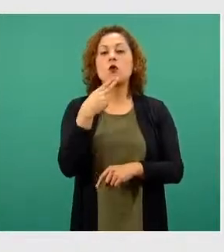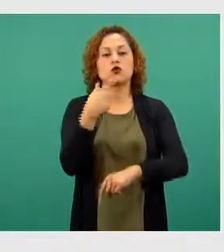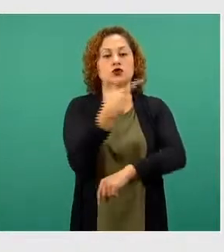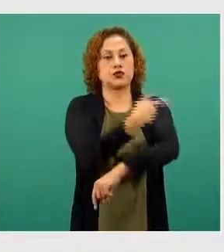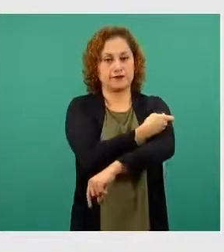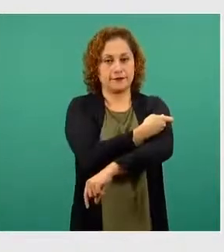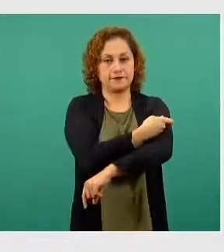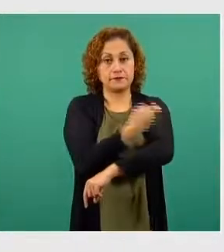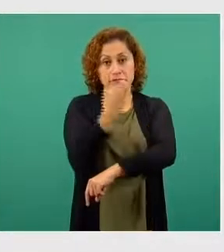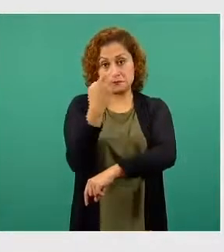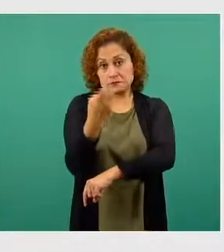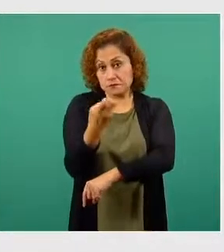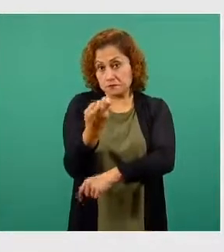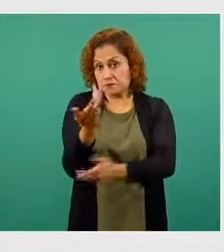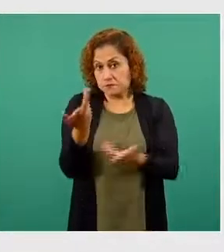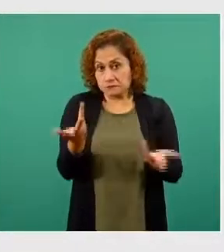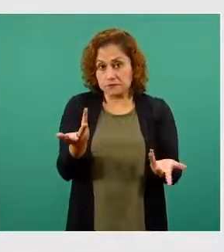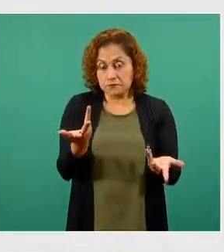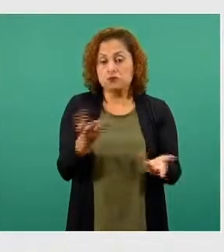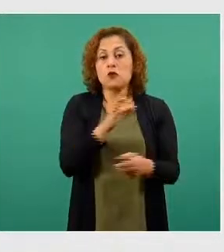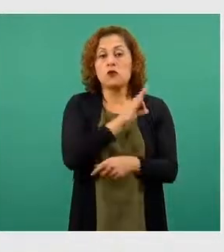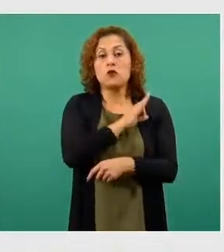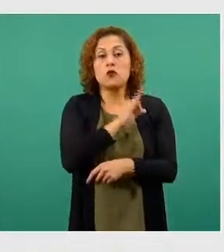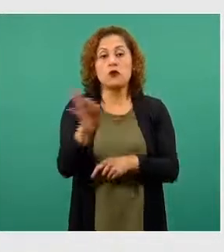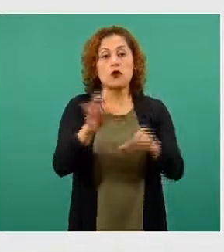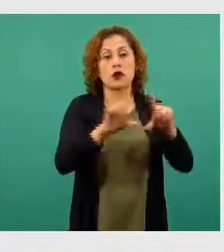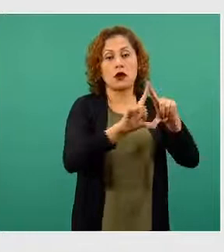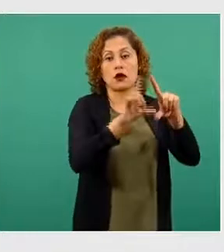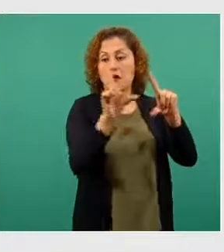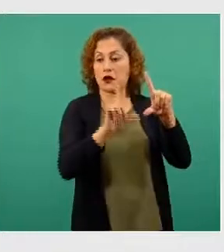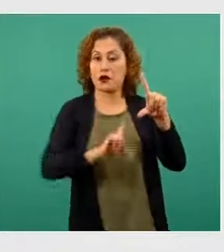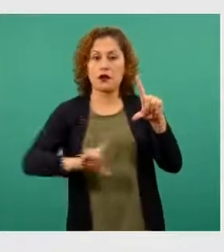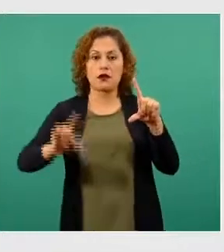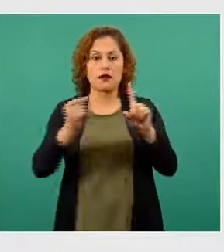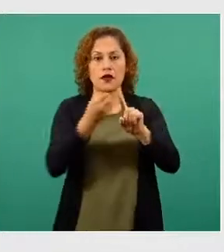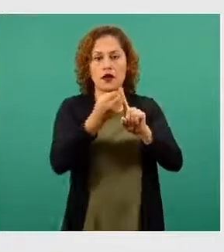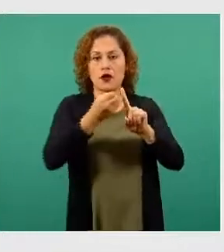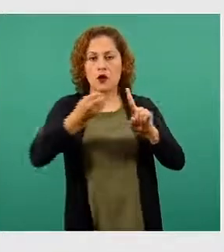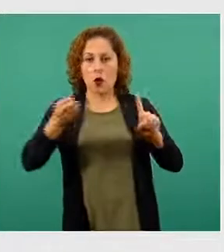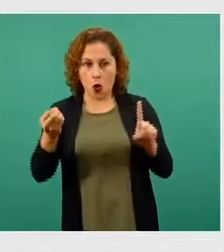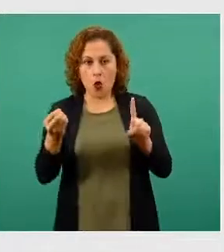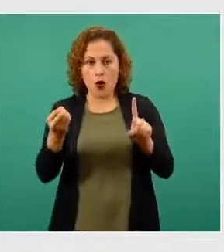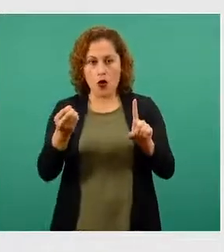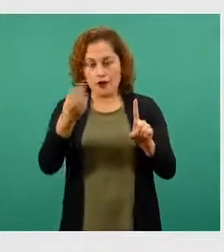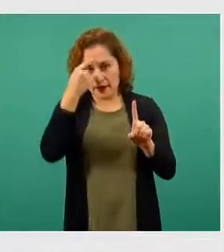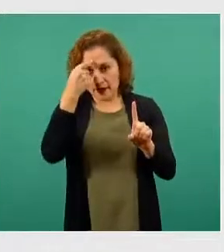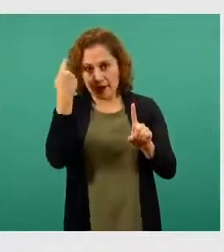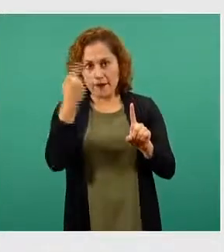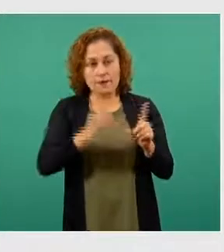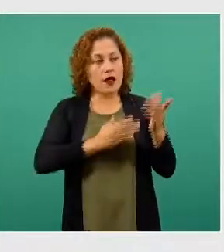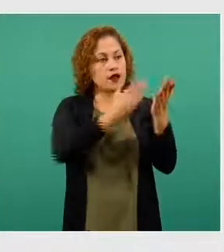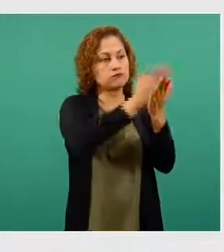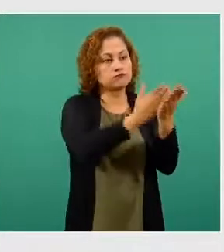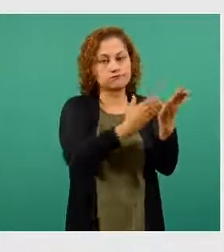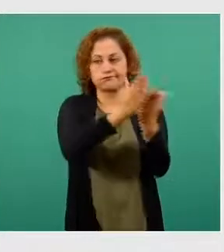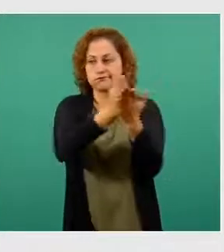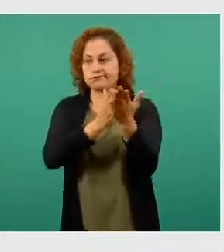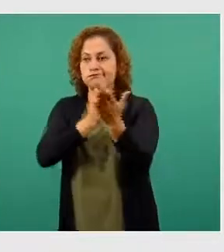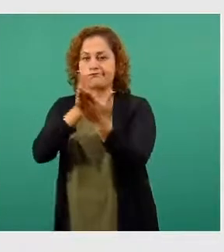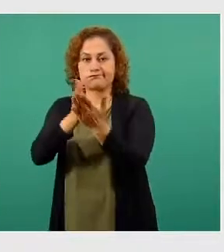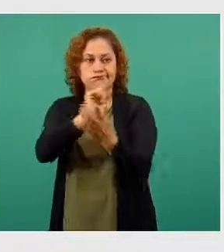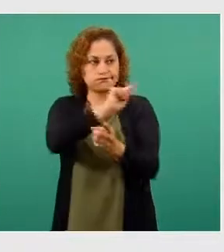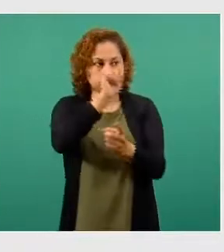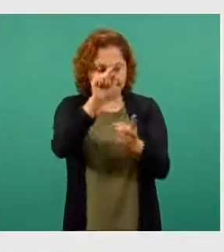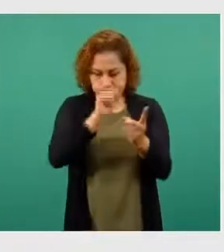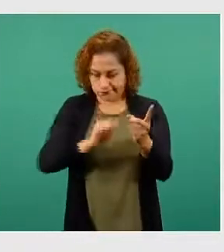han permitido, obviamente, afinar y cumplir con una logística en función de poder tener la vacuna siempre disponible